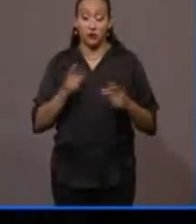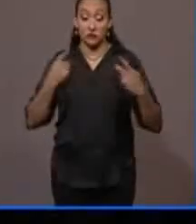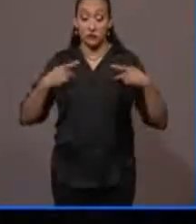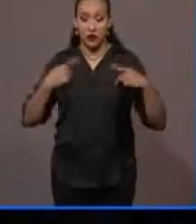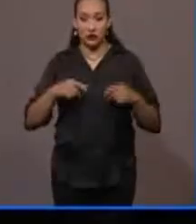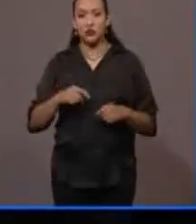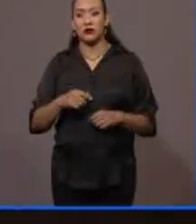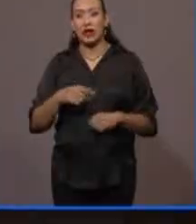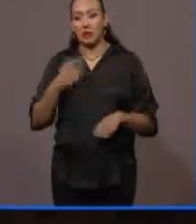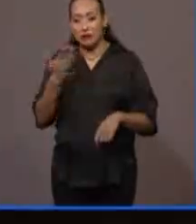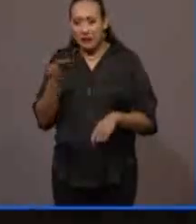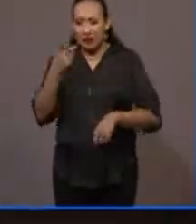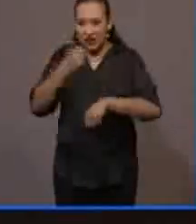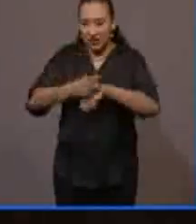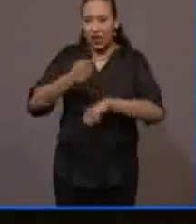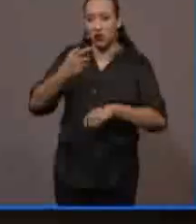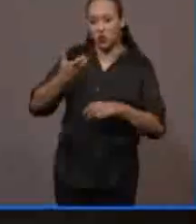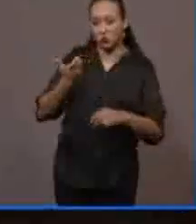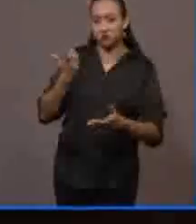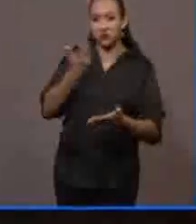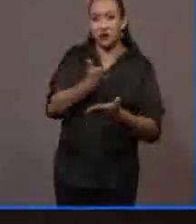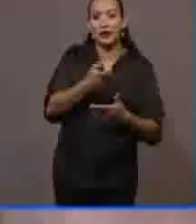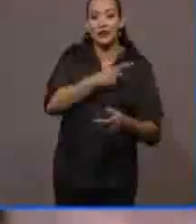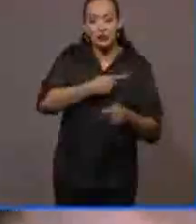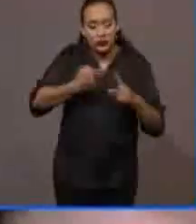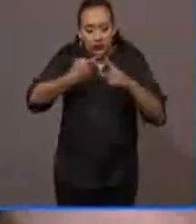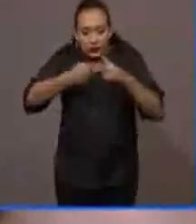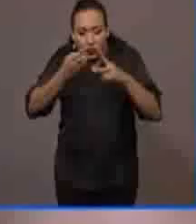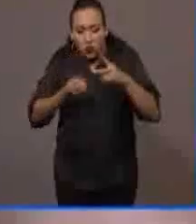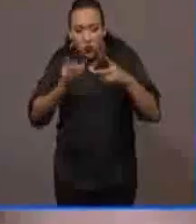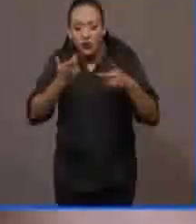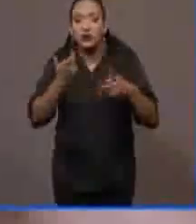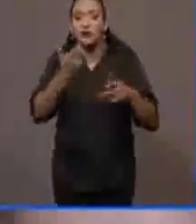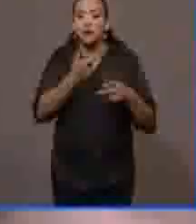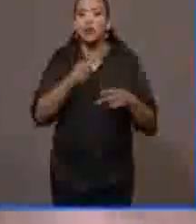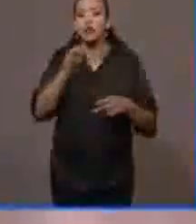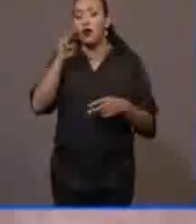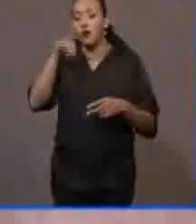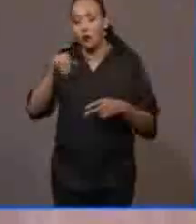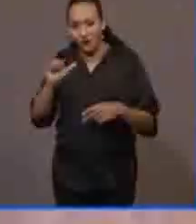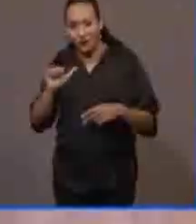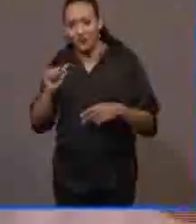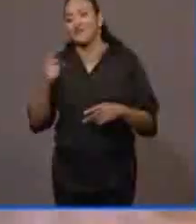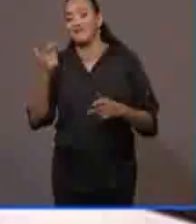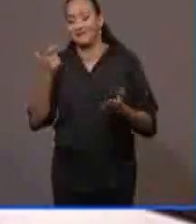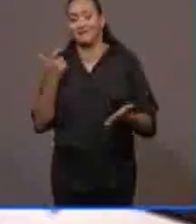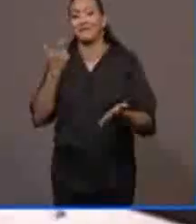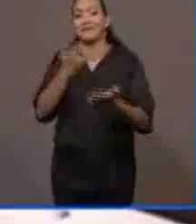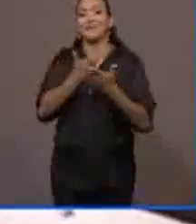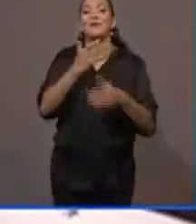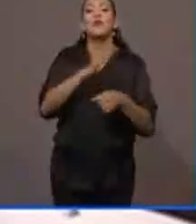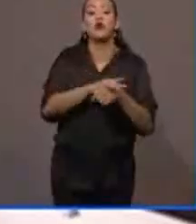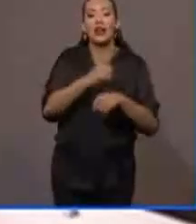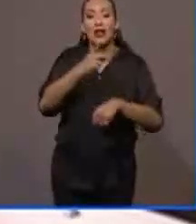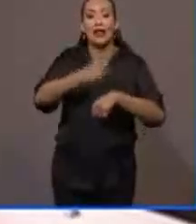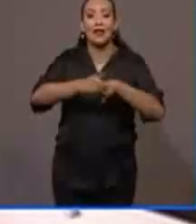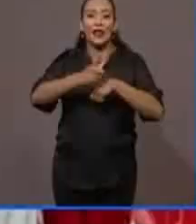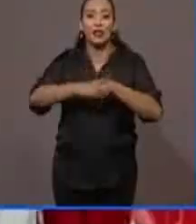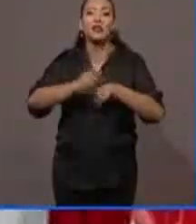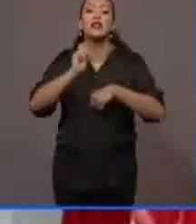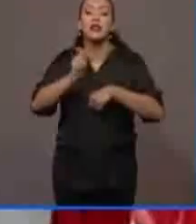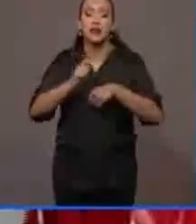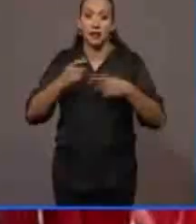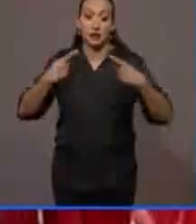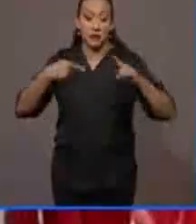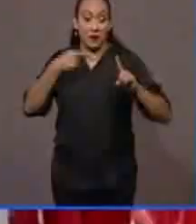indemnización por daño físico debe entonces calcularse con base en la unidad de medida y actualización, porque dicho daño se refiere